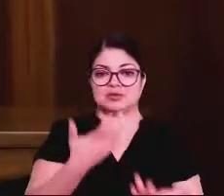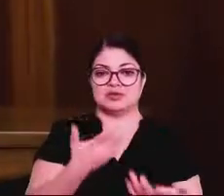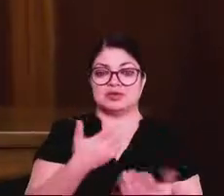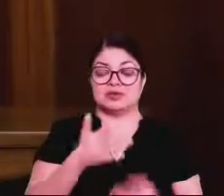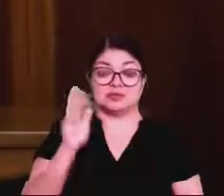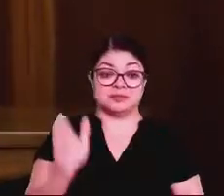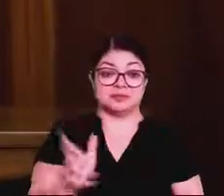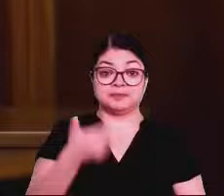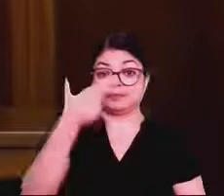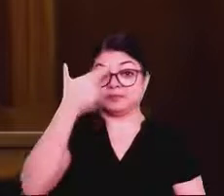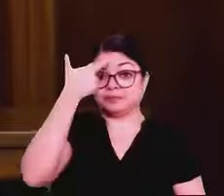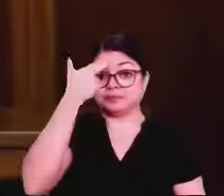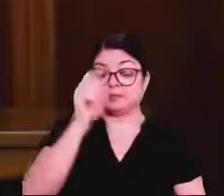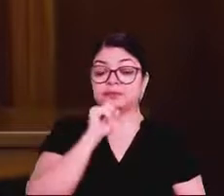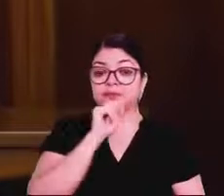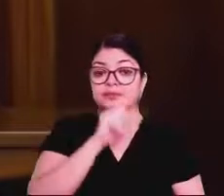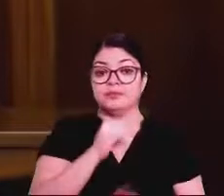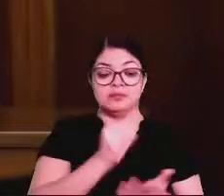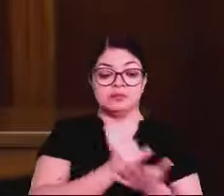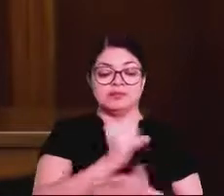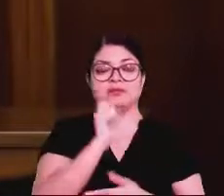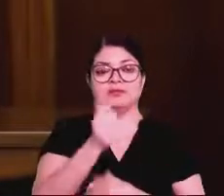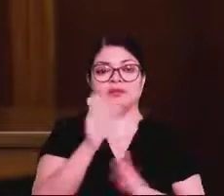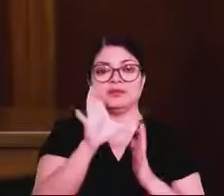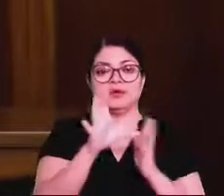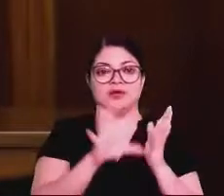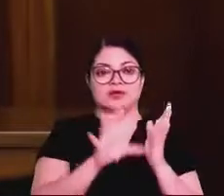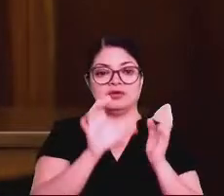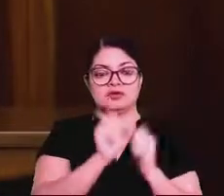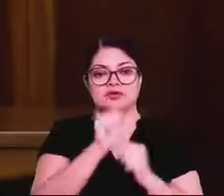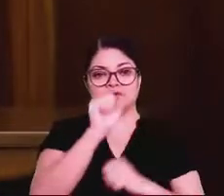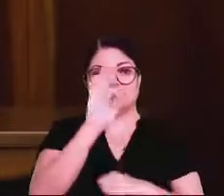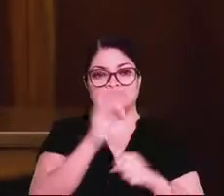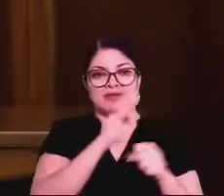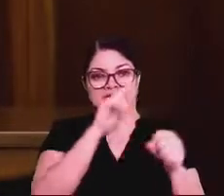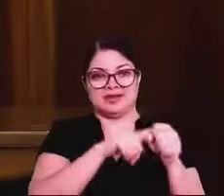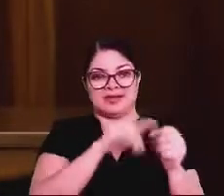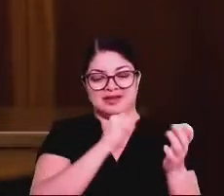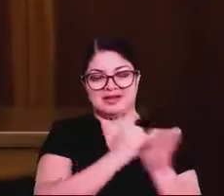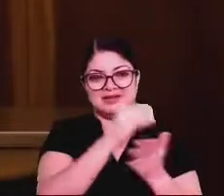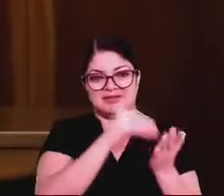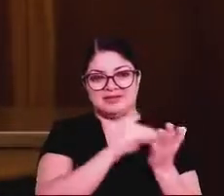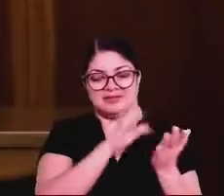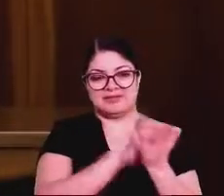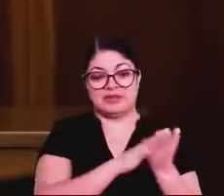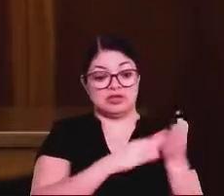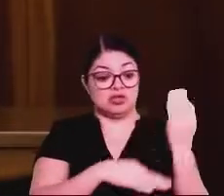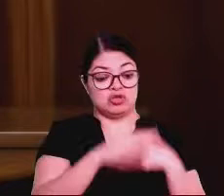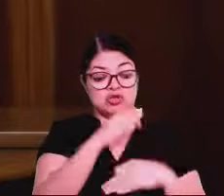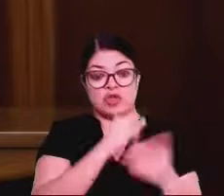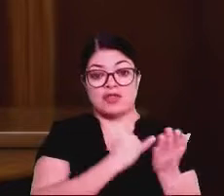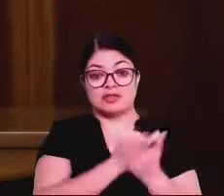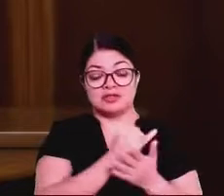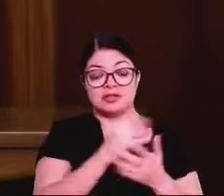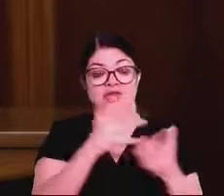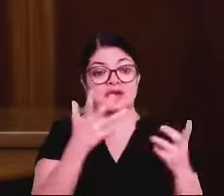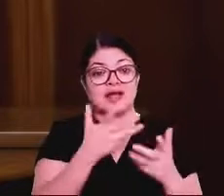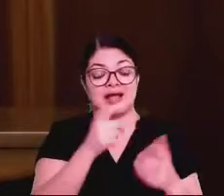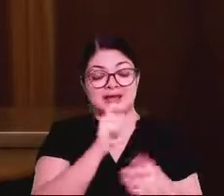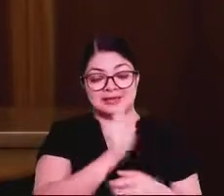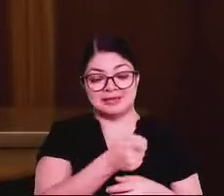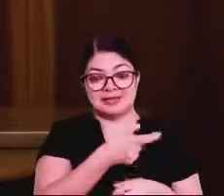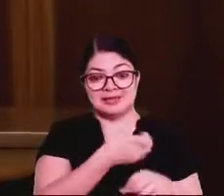Recordemos que conforme a lo estipulado por la Constitución Federal, en todas las decisiones y actuaciones del